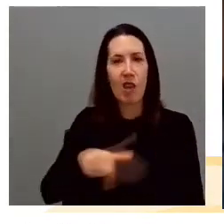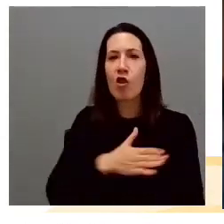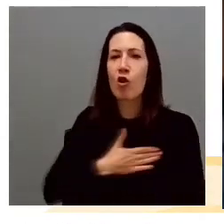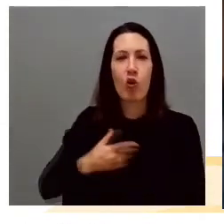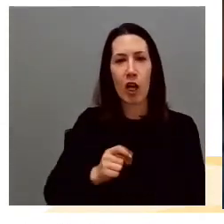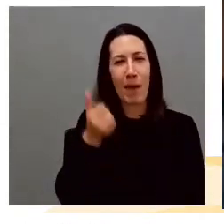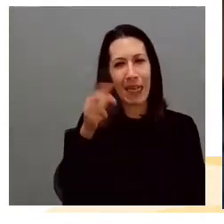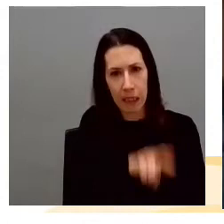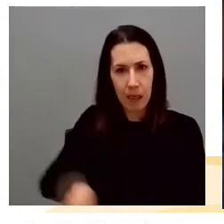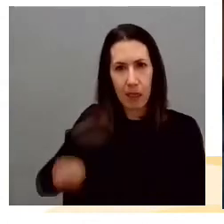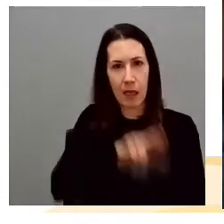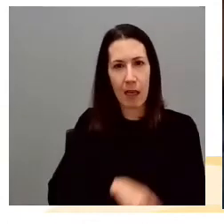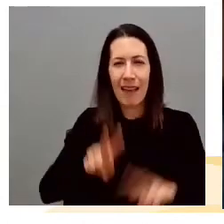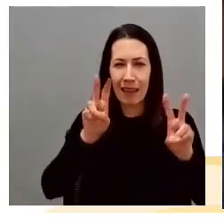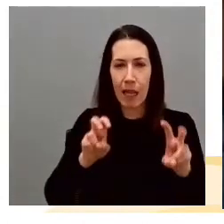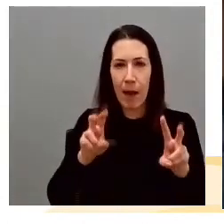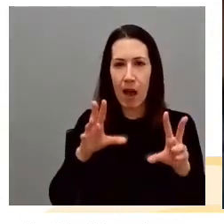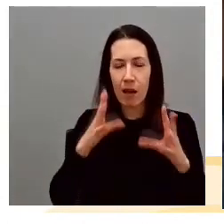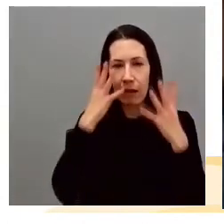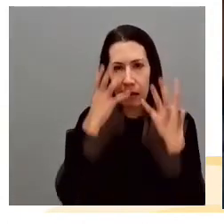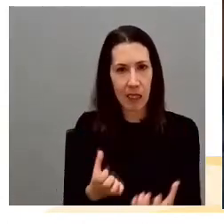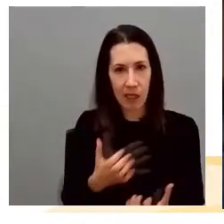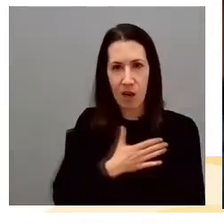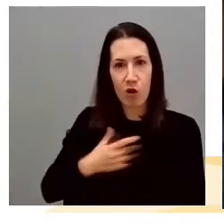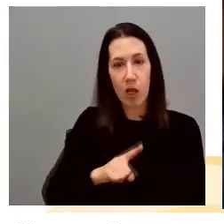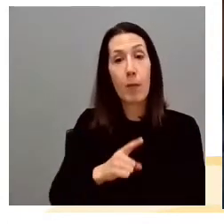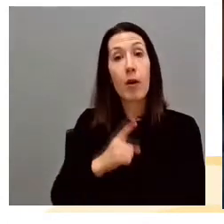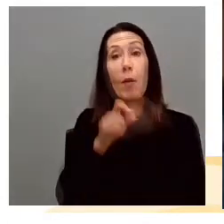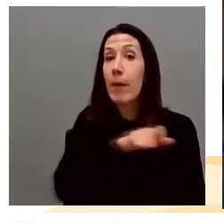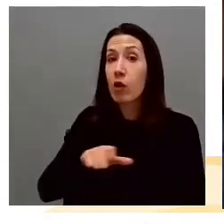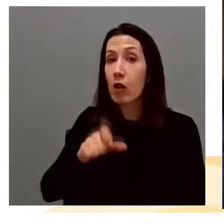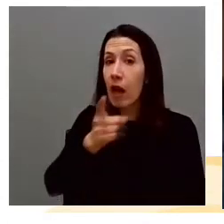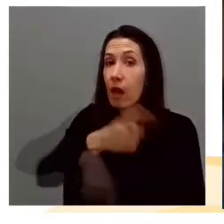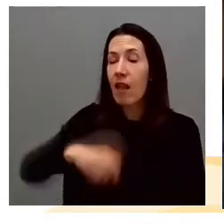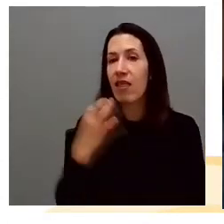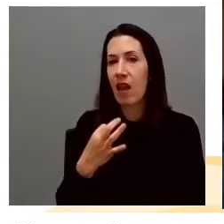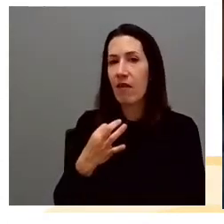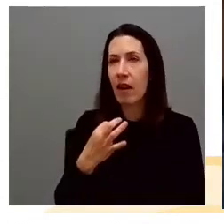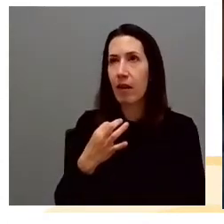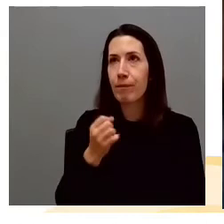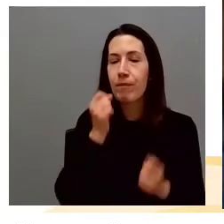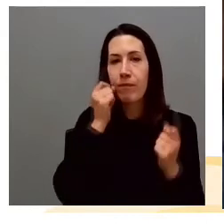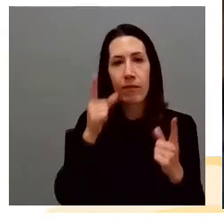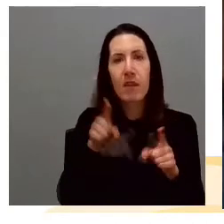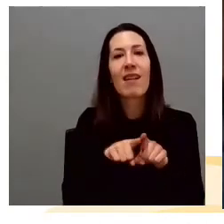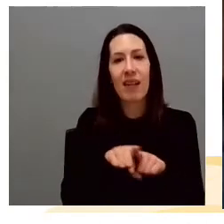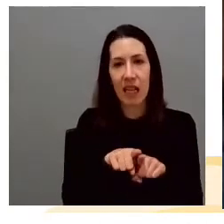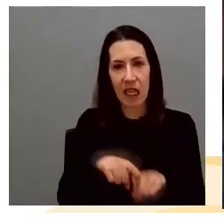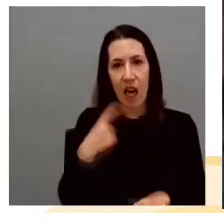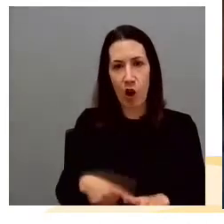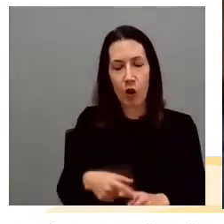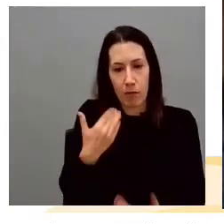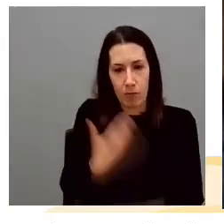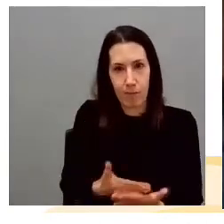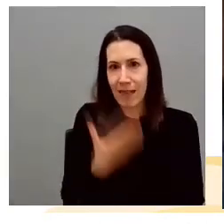insistir más en esta parte tan sombría, pero necesariamente la ciudadanía tiene que ser crítica y mostrar aquello que no ha estado a la